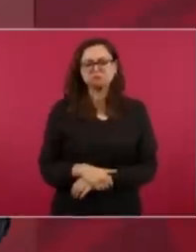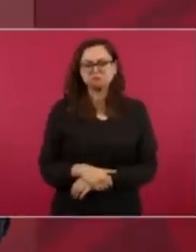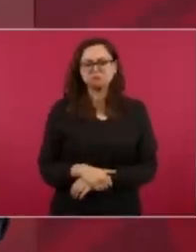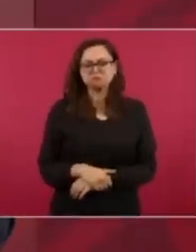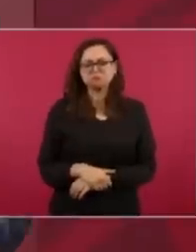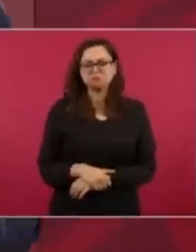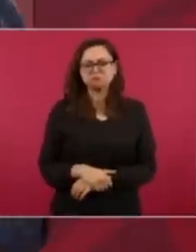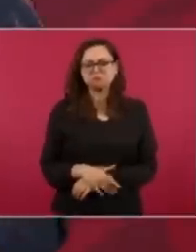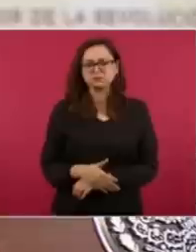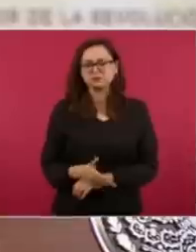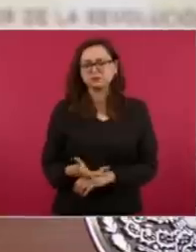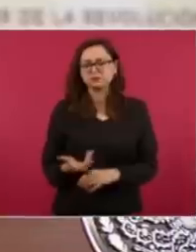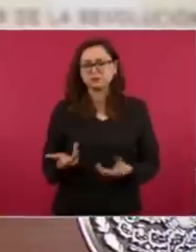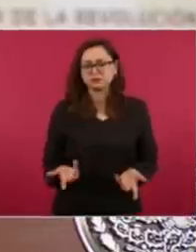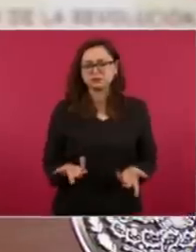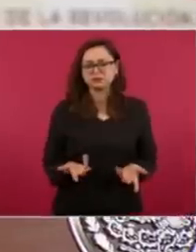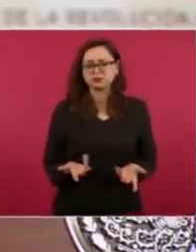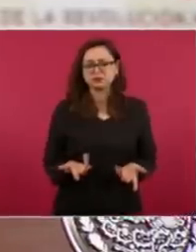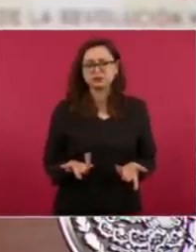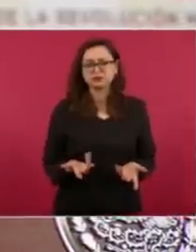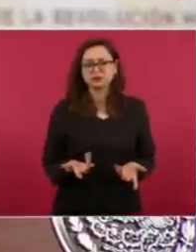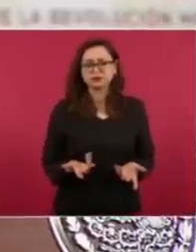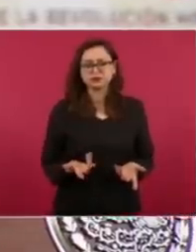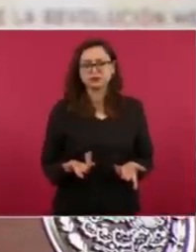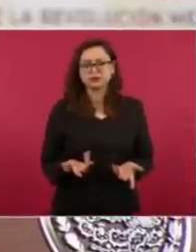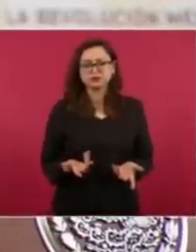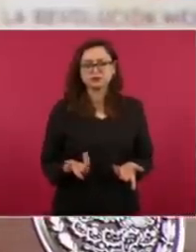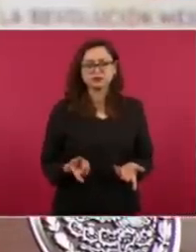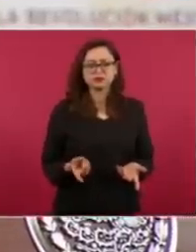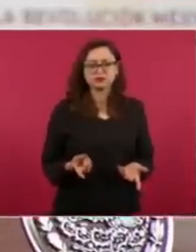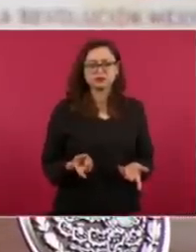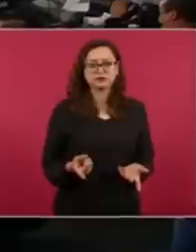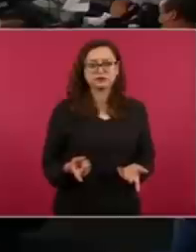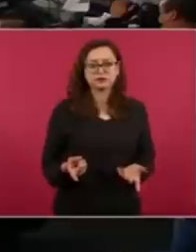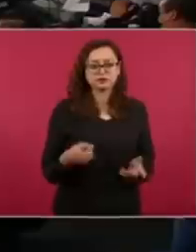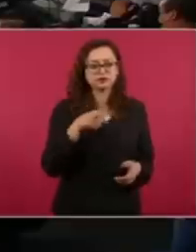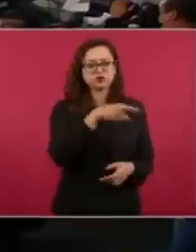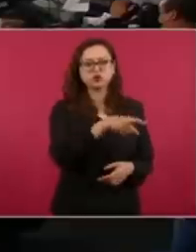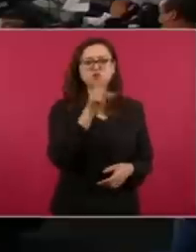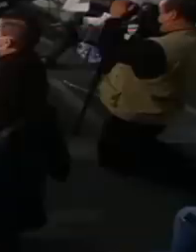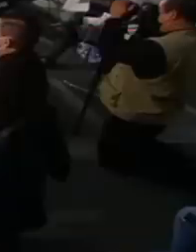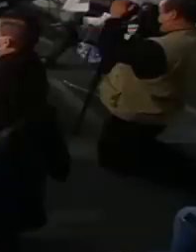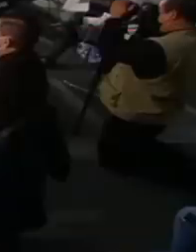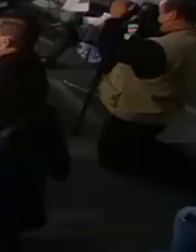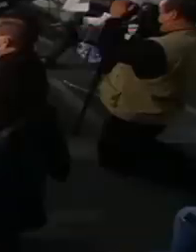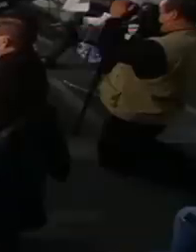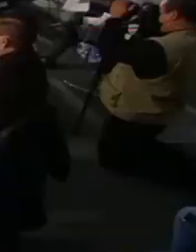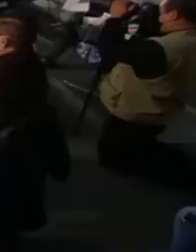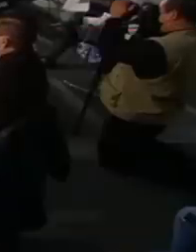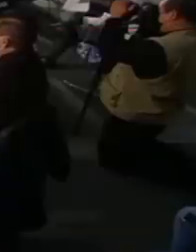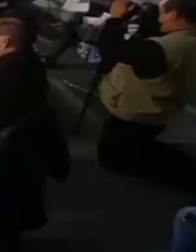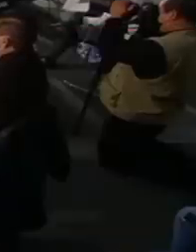incluso que la señora esta que dijo que los mexicanos somos flojos,